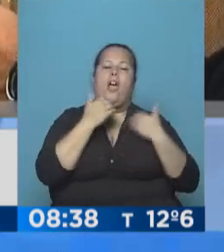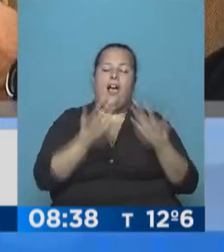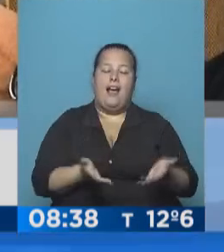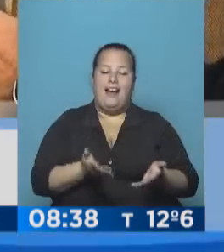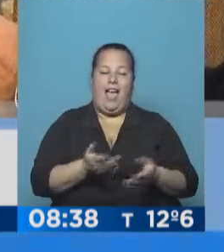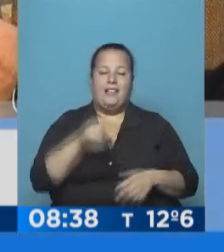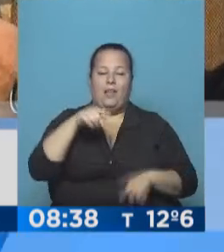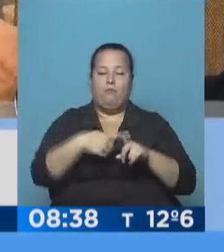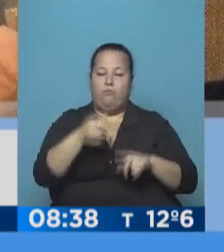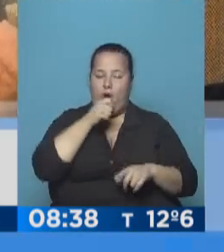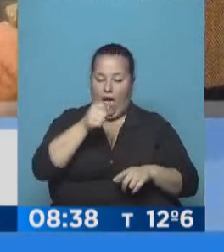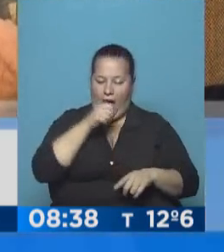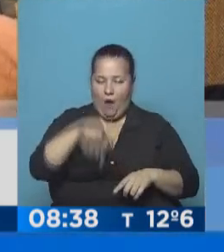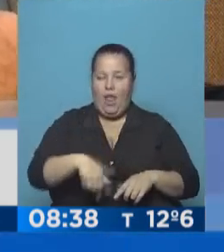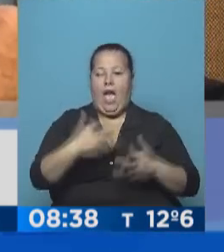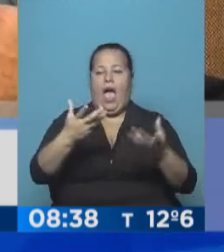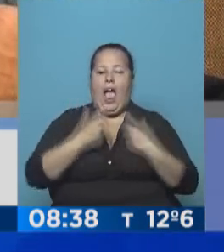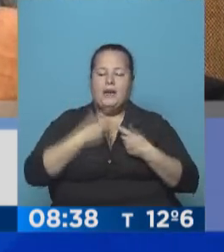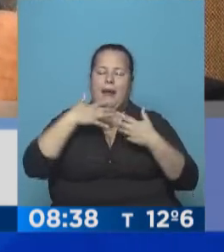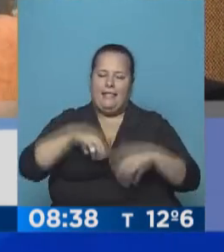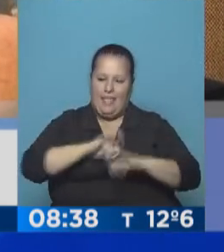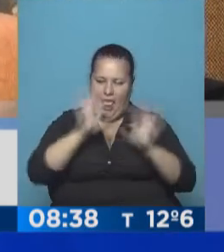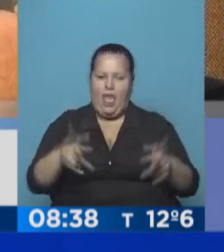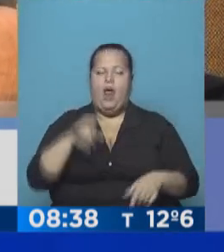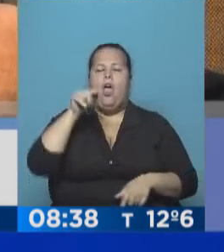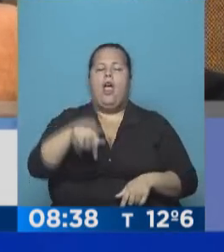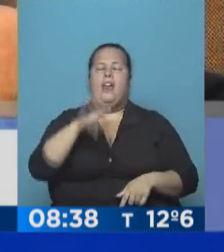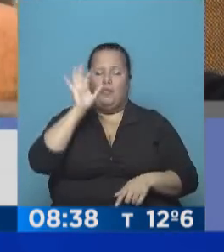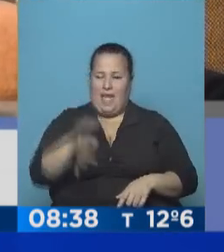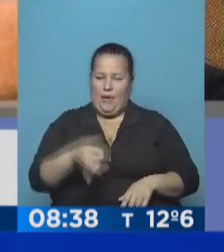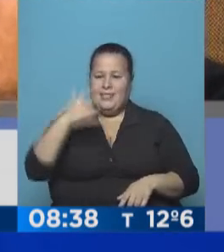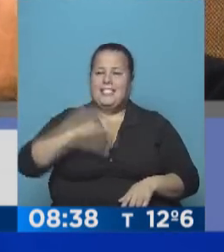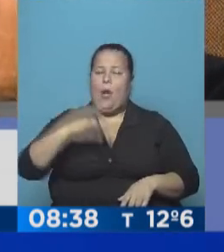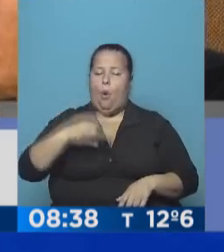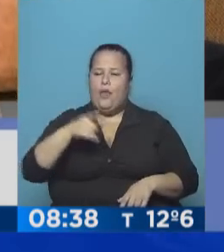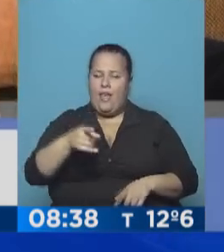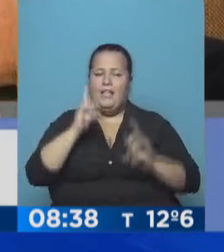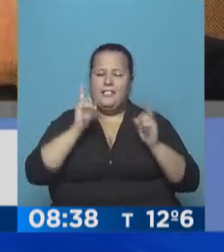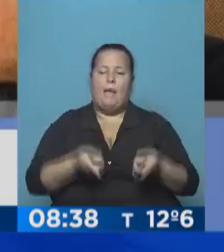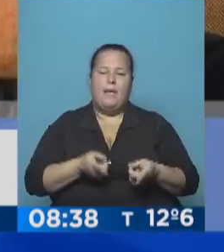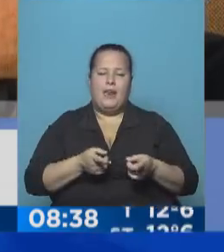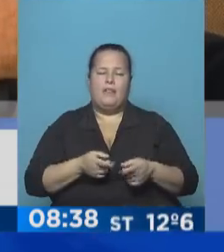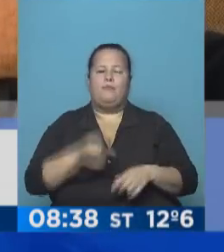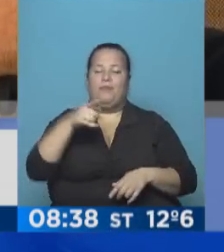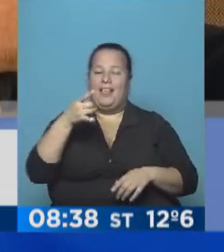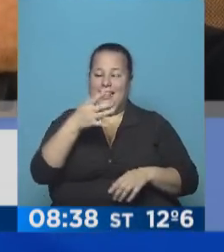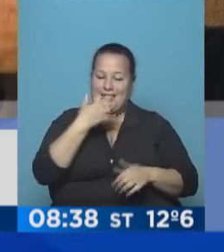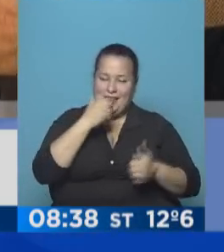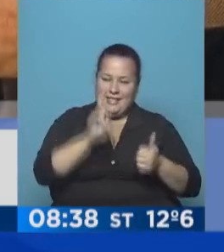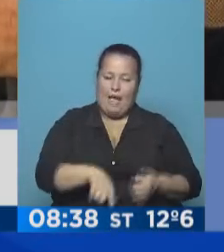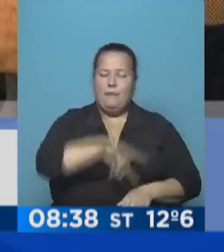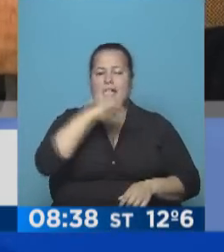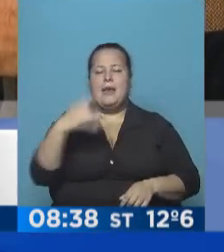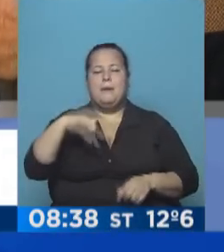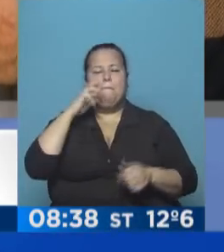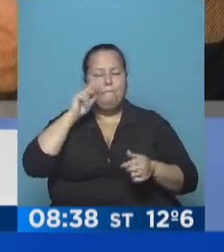por establecer el diálogo con nosotros y ayudar a procesar. ¿Sabes que estas brigadas de seguridad están presentes, además de esa línea Sarmiento, en la